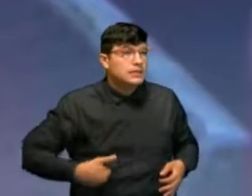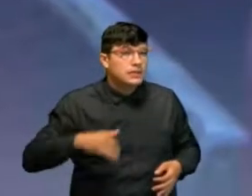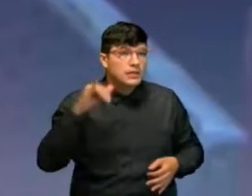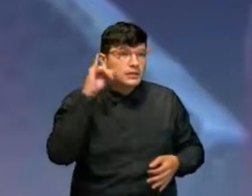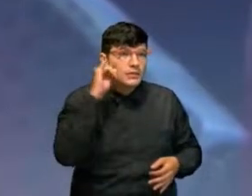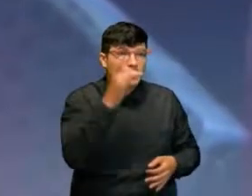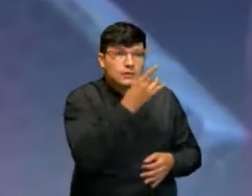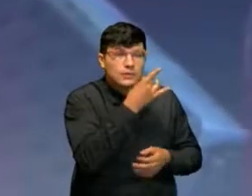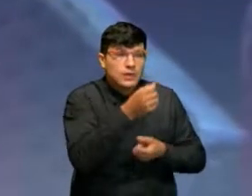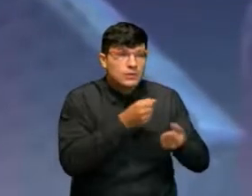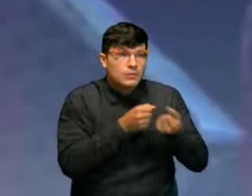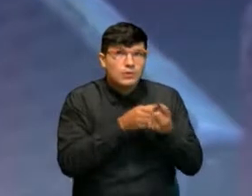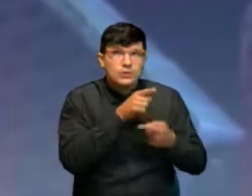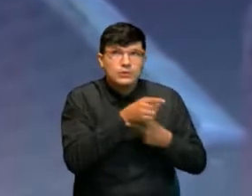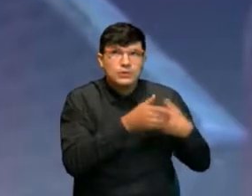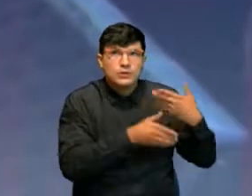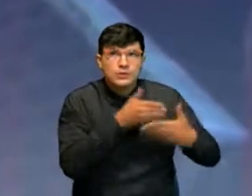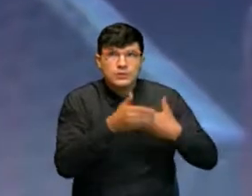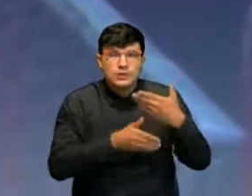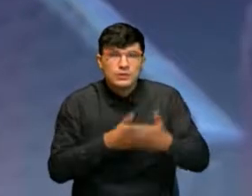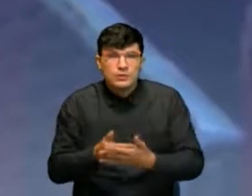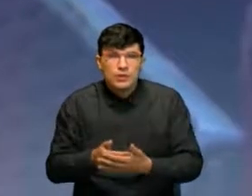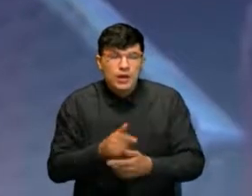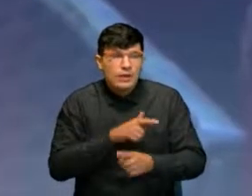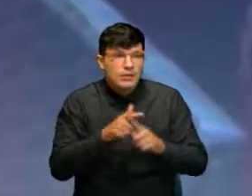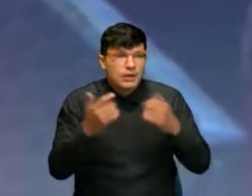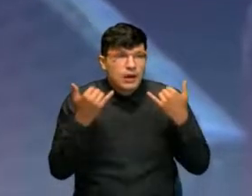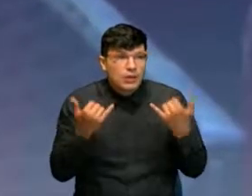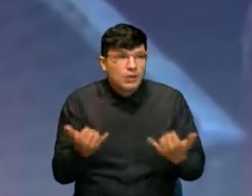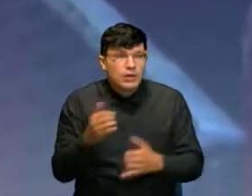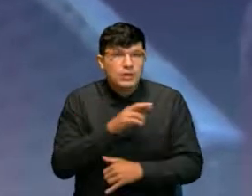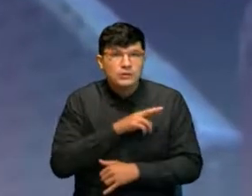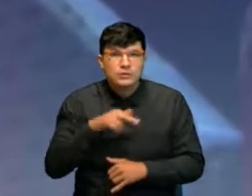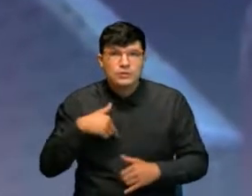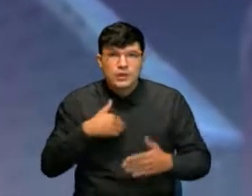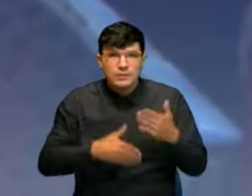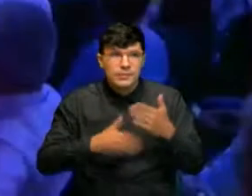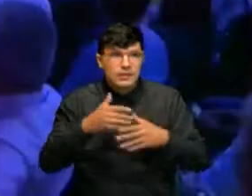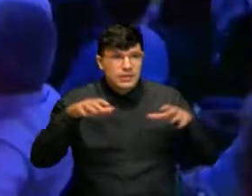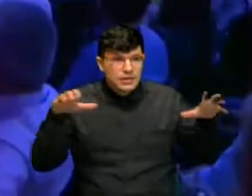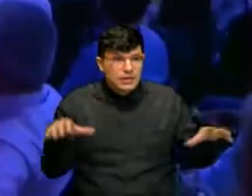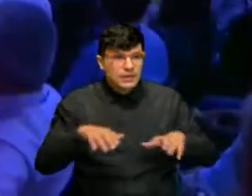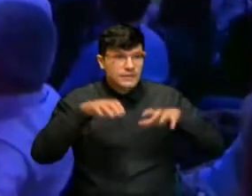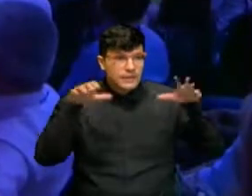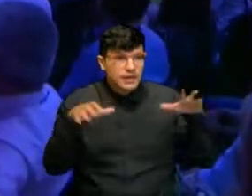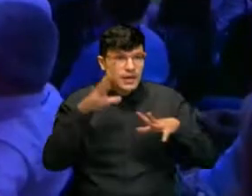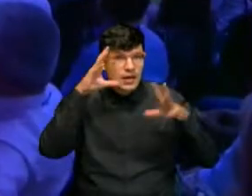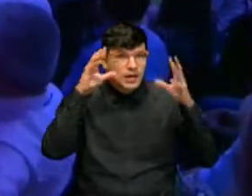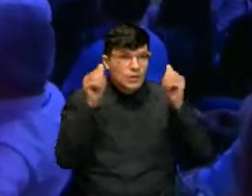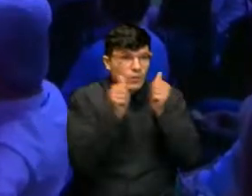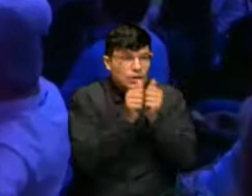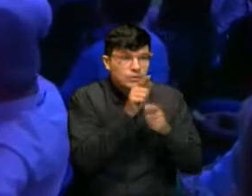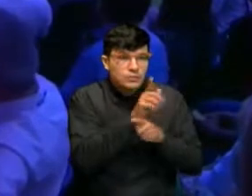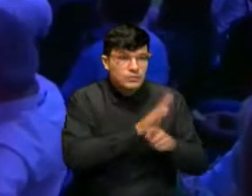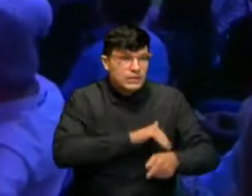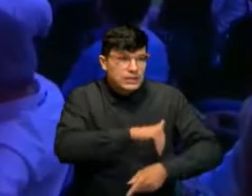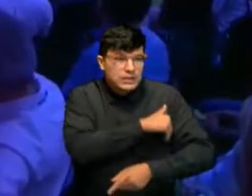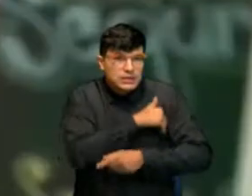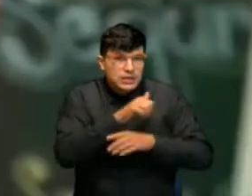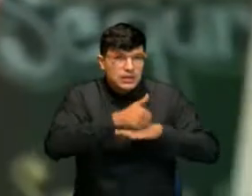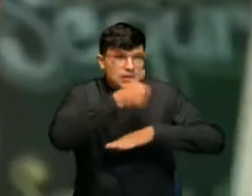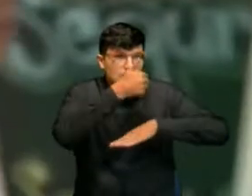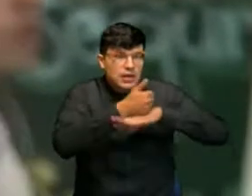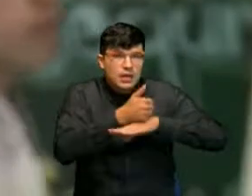candidato, pues le hizo a todo el país. Ahora estamos iniciando una actividad en cabeza de la ministra Constaín de mostrarle